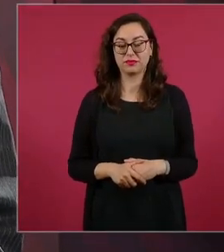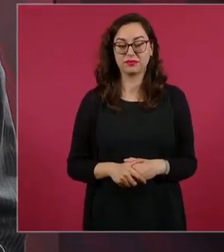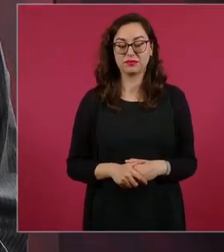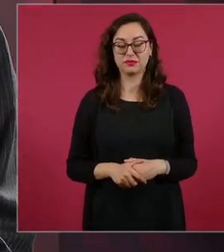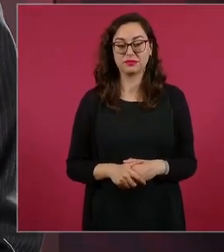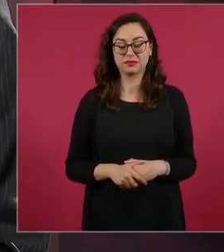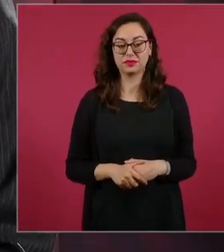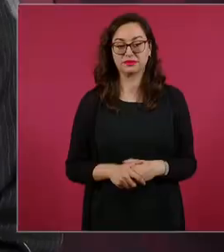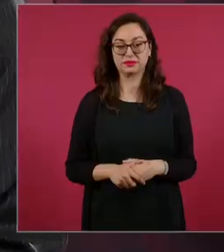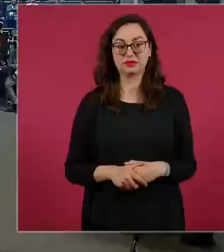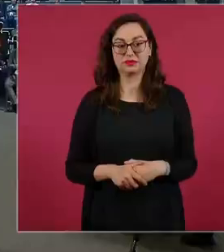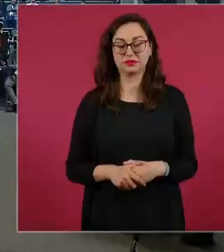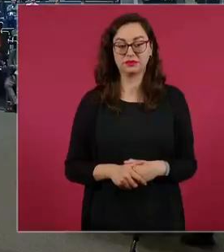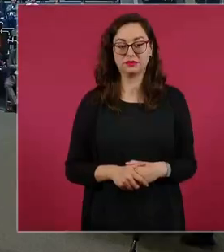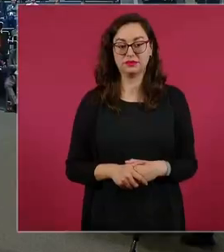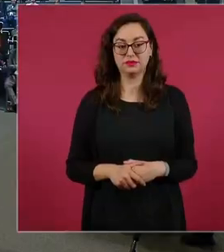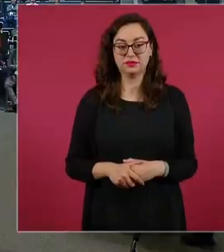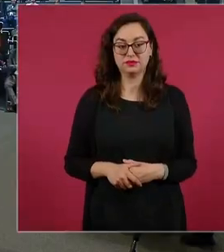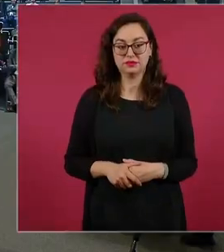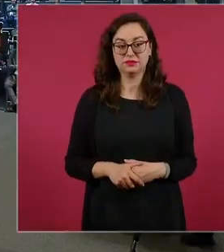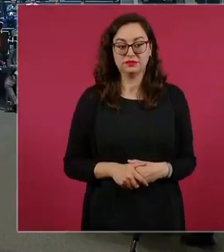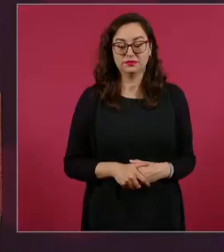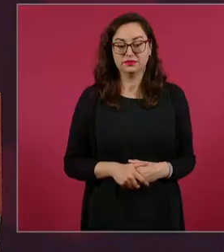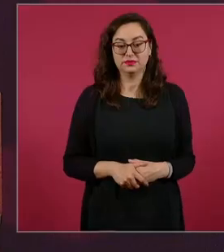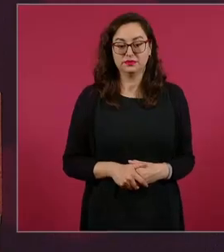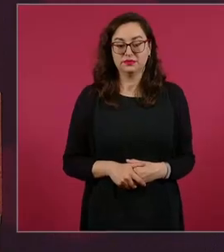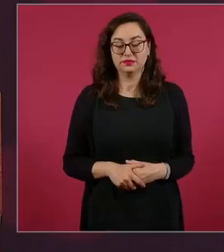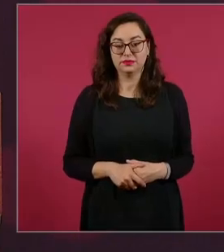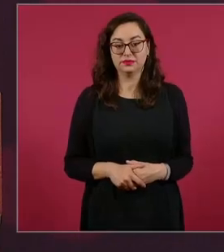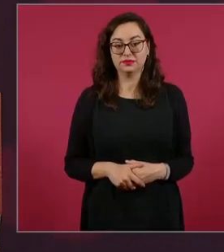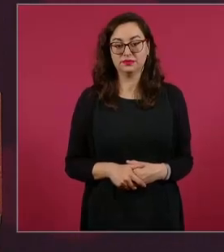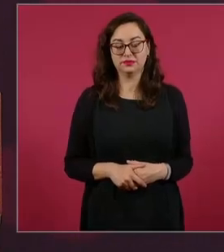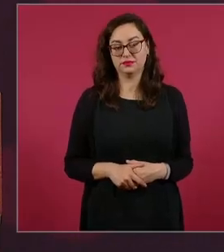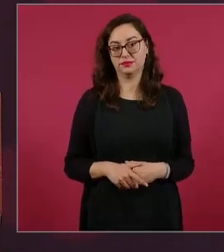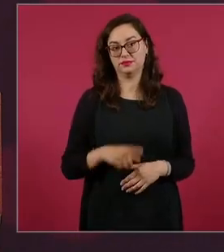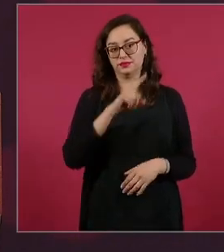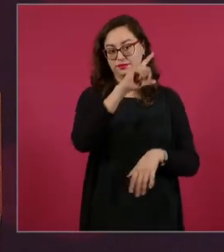Porque Pues Tienen Más Fama